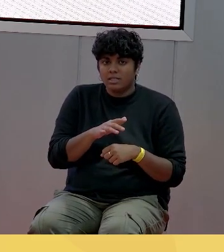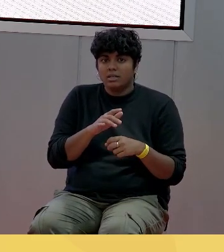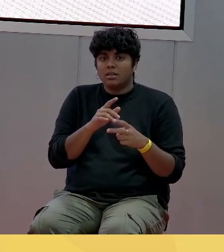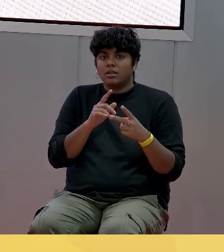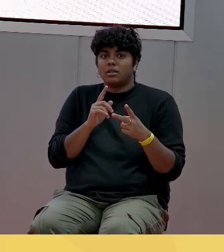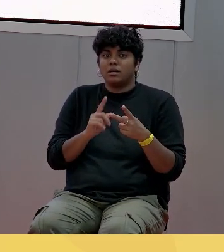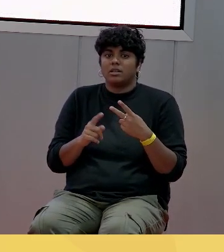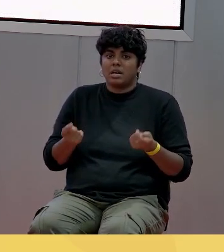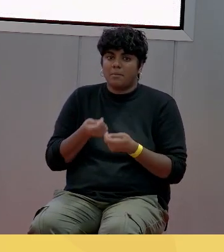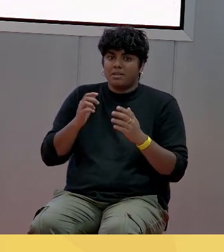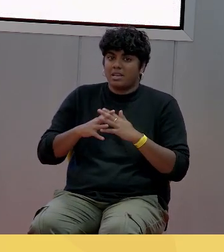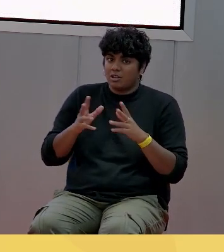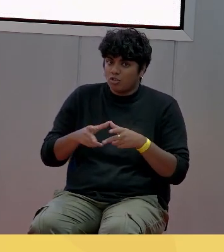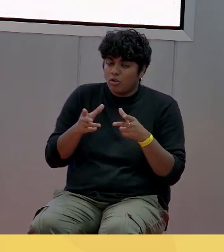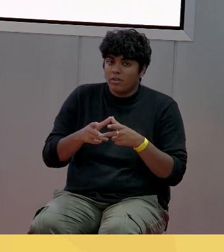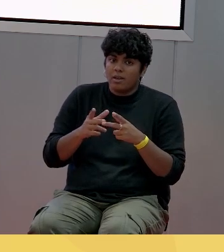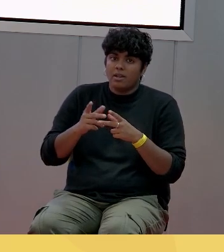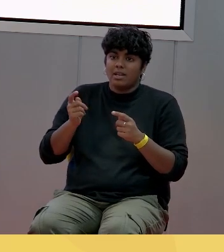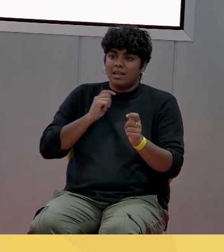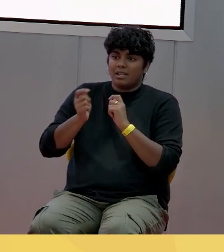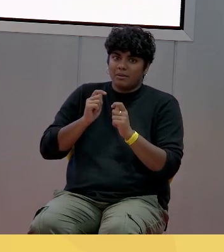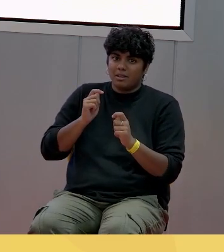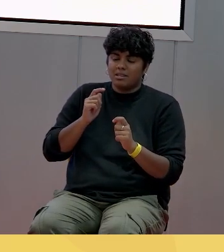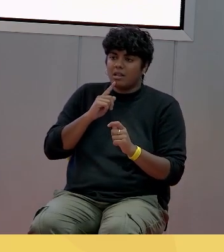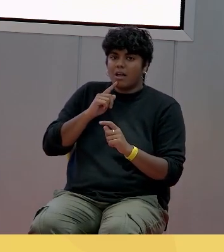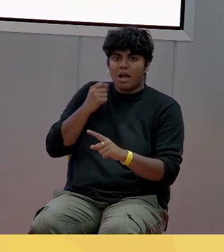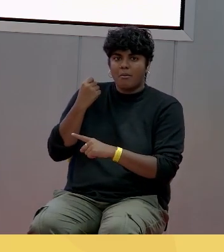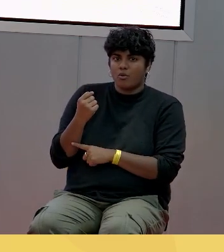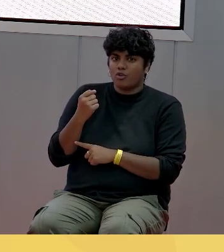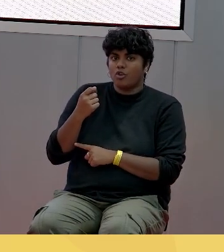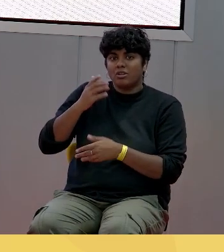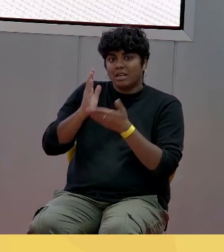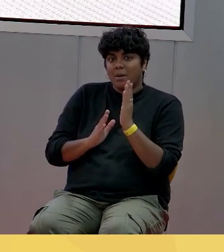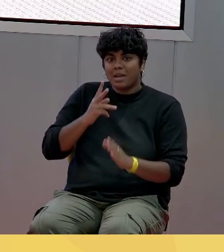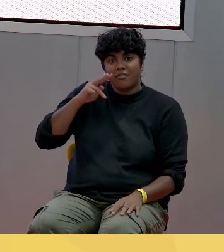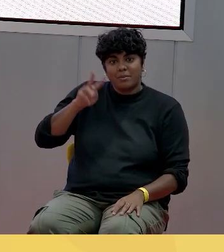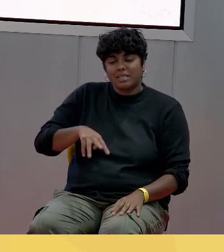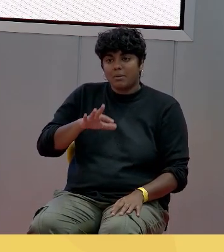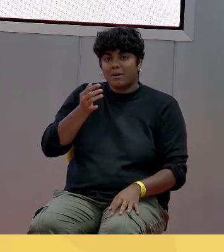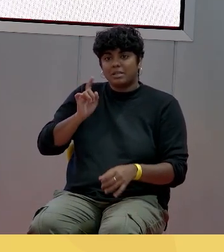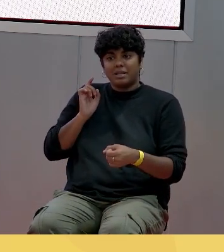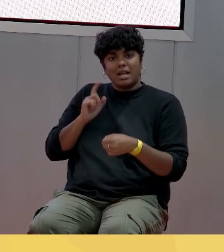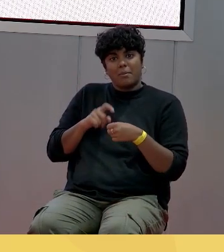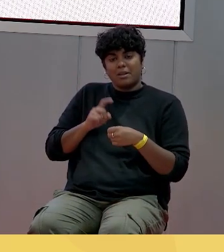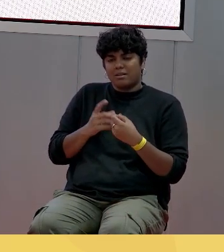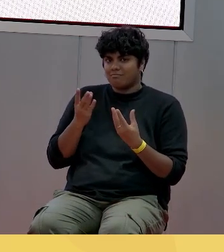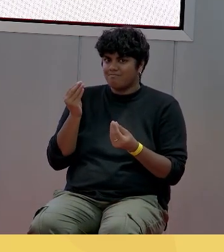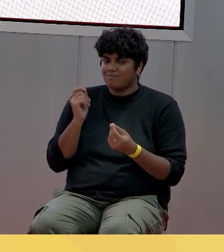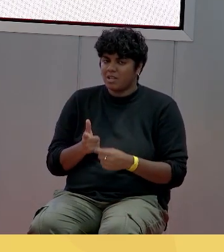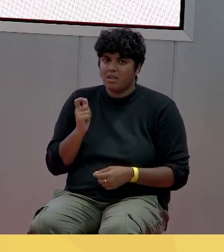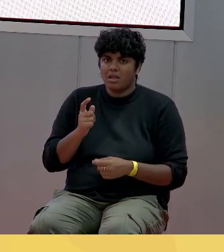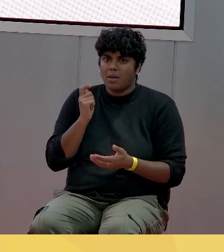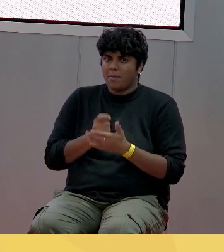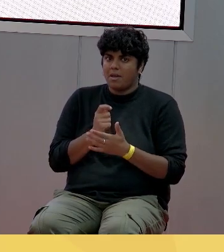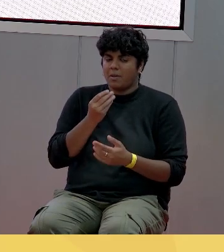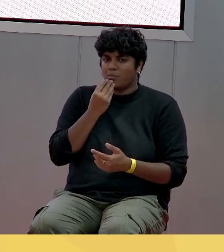mucha campaña en redes sociales y entrevistas a favor de la terapia afirmativa, pero además participan en estos juicios de forma muy frecuente y muy bien pagada